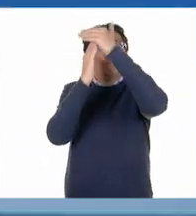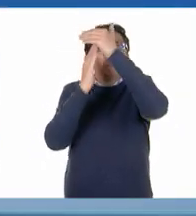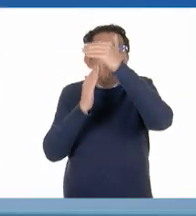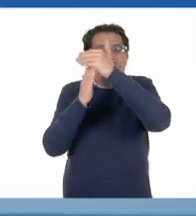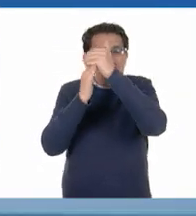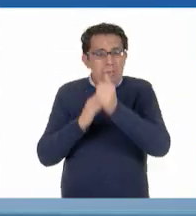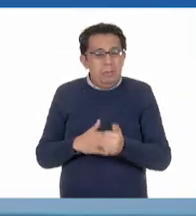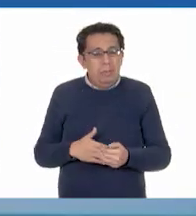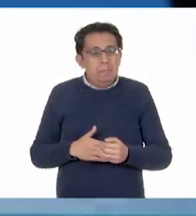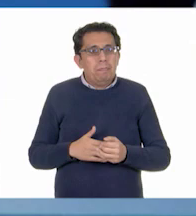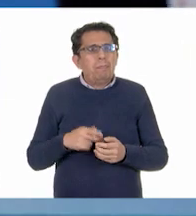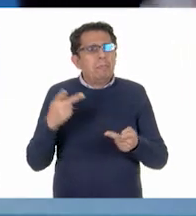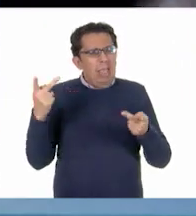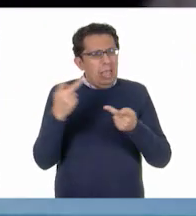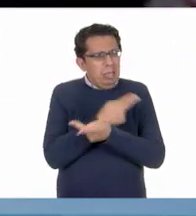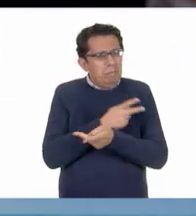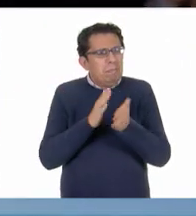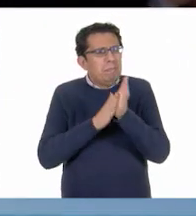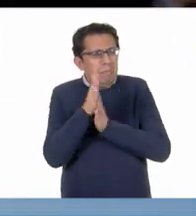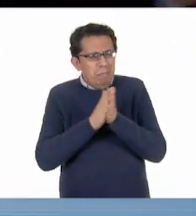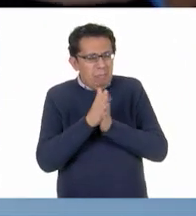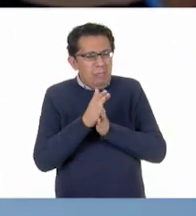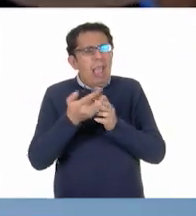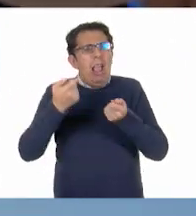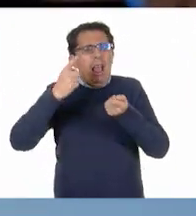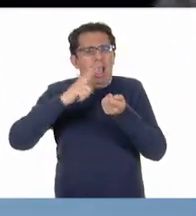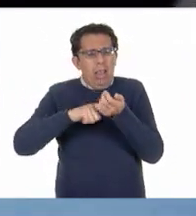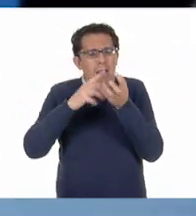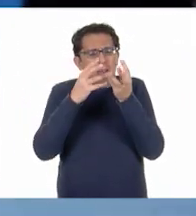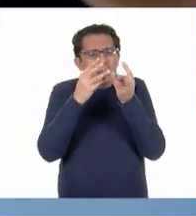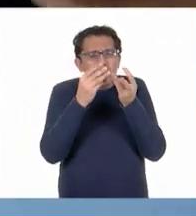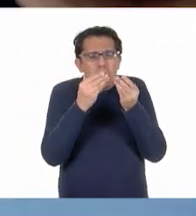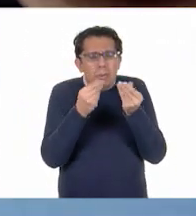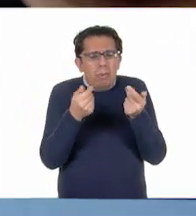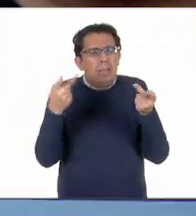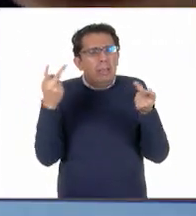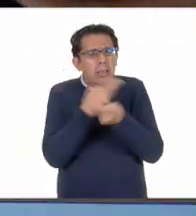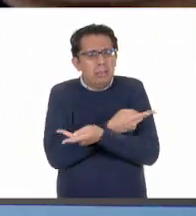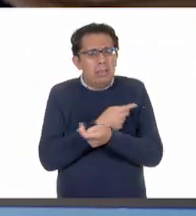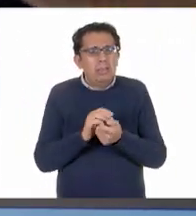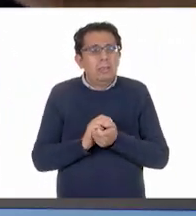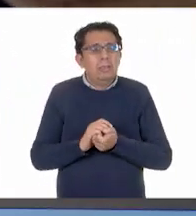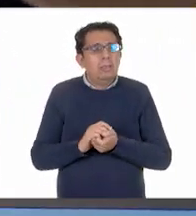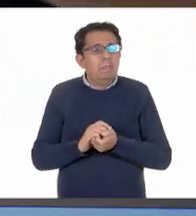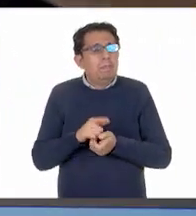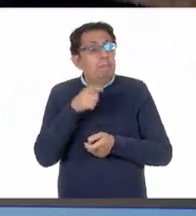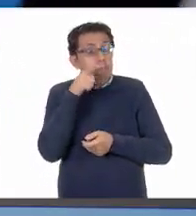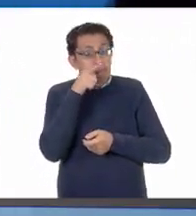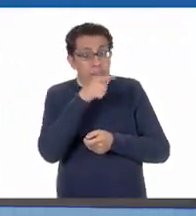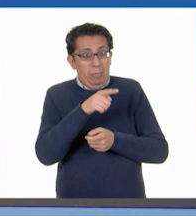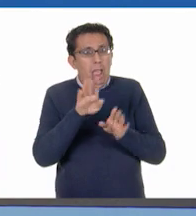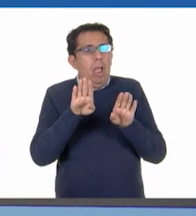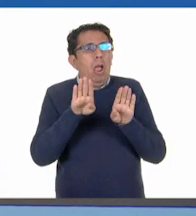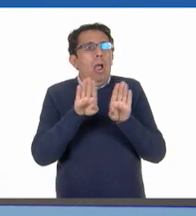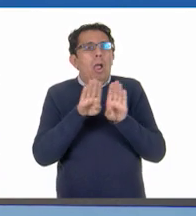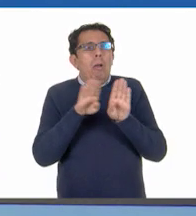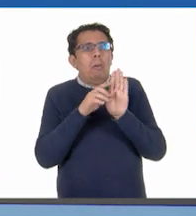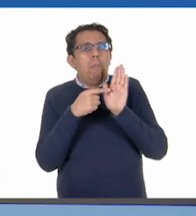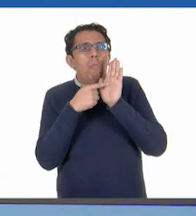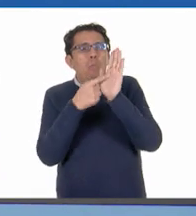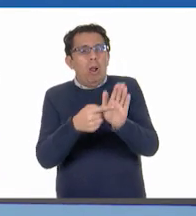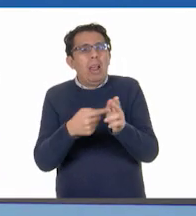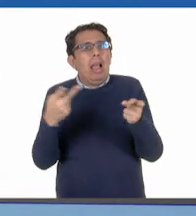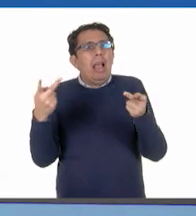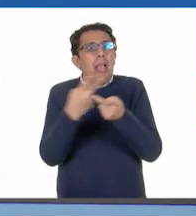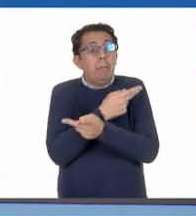a este chocolatito que está sudado ahí adentro? Fíjense bien, la actividad es un modelo que nos muestra las consecuencias del